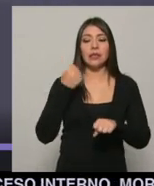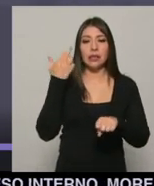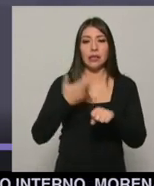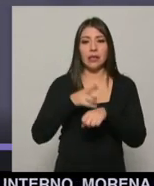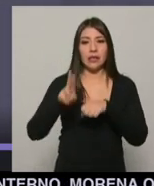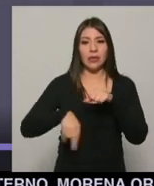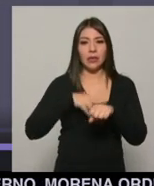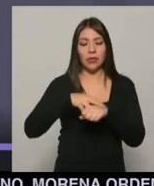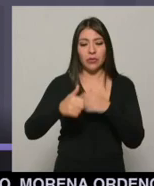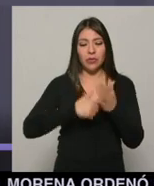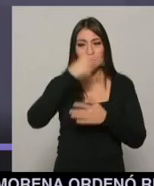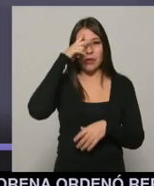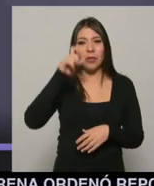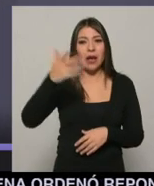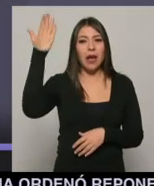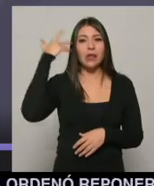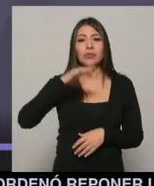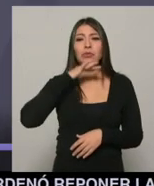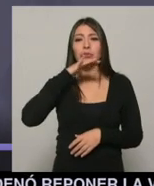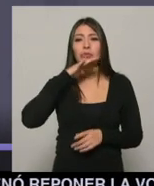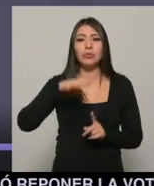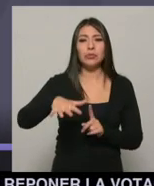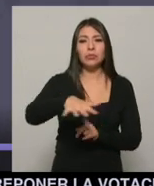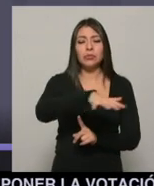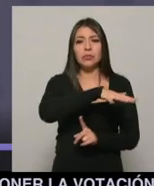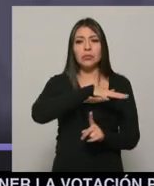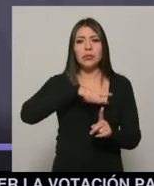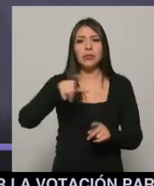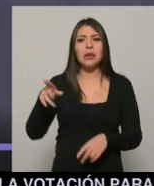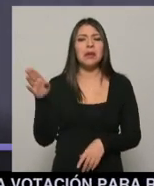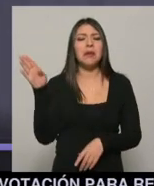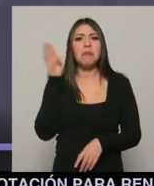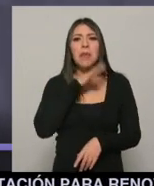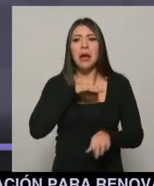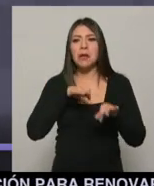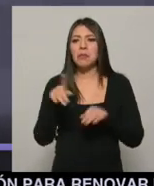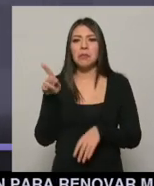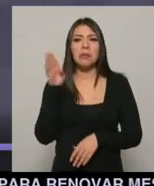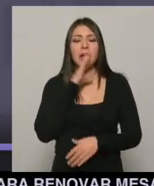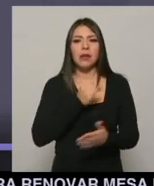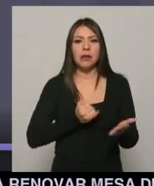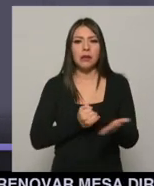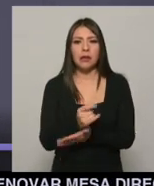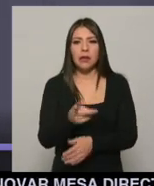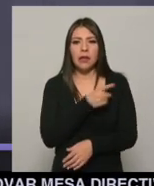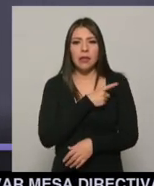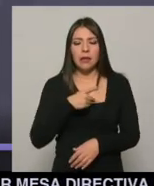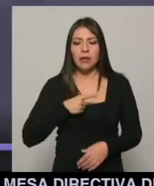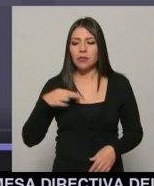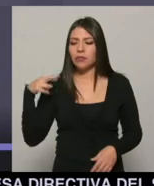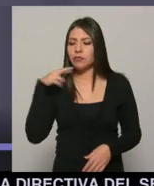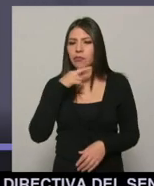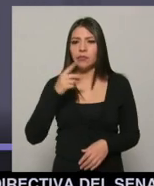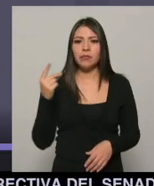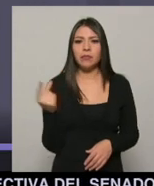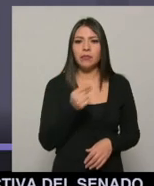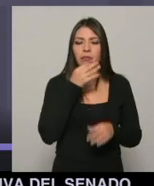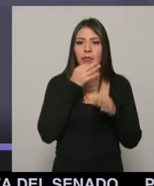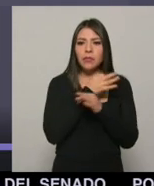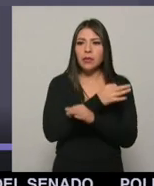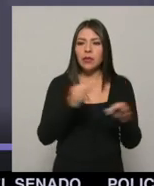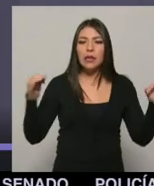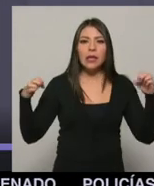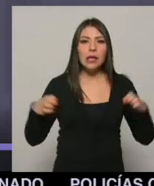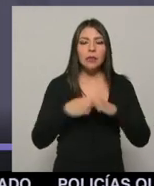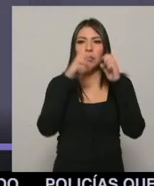y cuando tuvimos el problema de la contaminación tomó malas decisiones. Ella debió haber instaurado inmediatamente la contingencia ambiental para